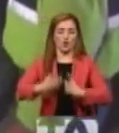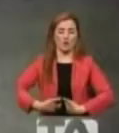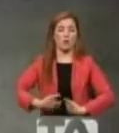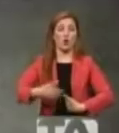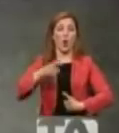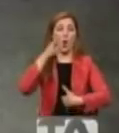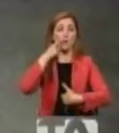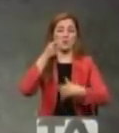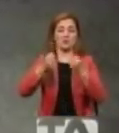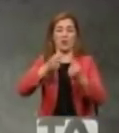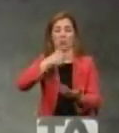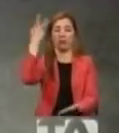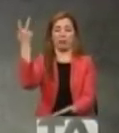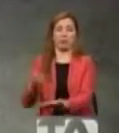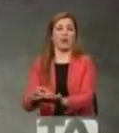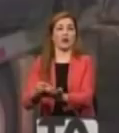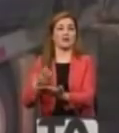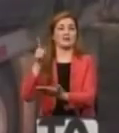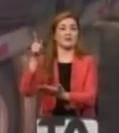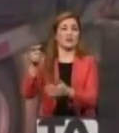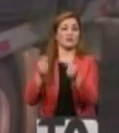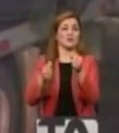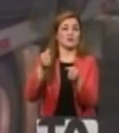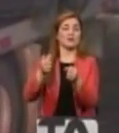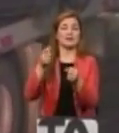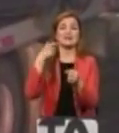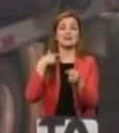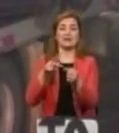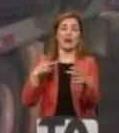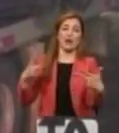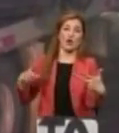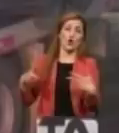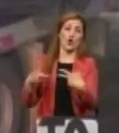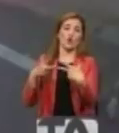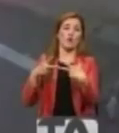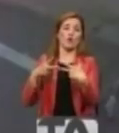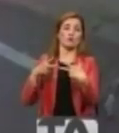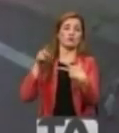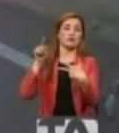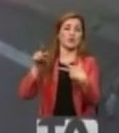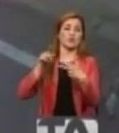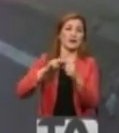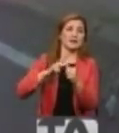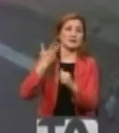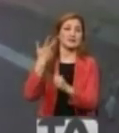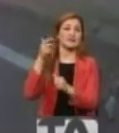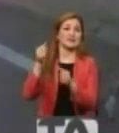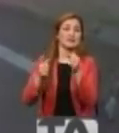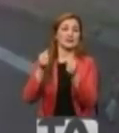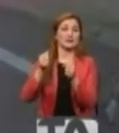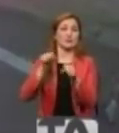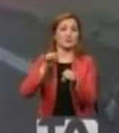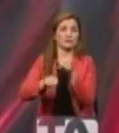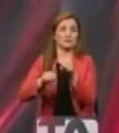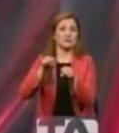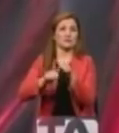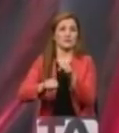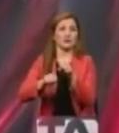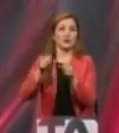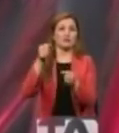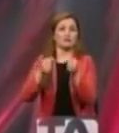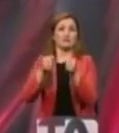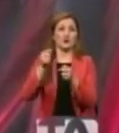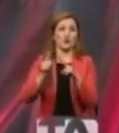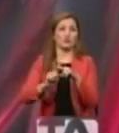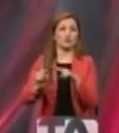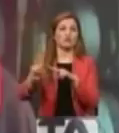calzada. Metros más allá, una wincha que trasladaba a otro vehículo que se dirigía a otra ciudad. El tercer automóvil, igual con afectaciones, pero su conductor